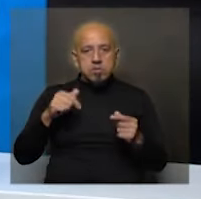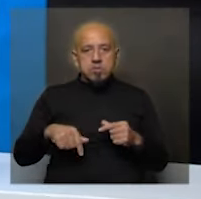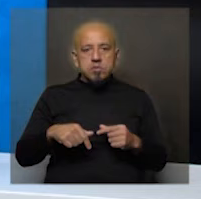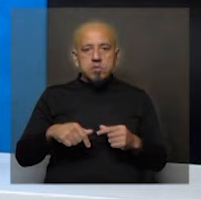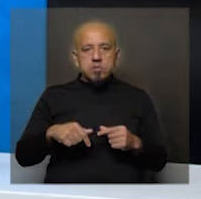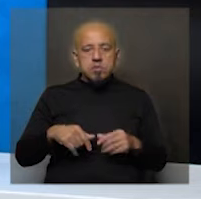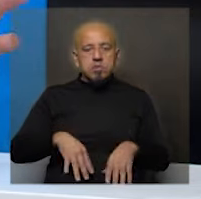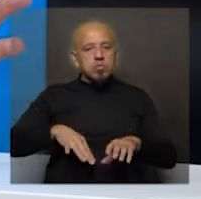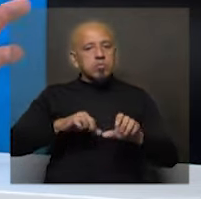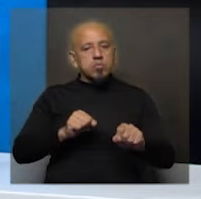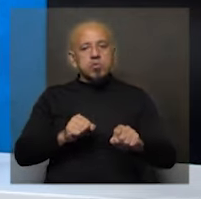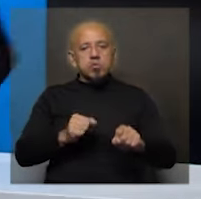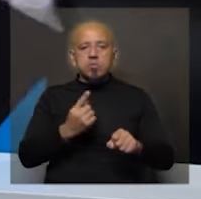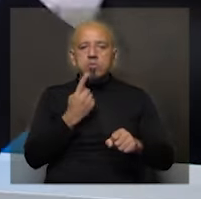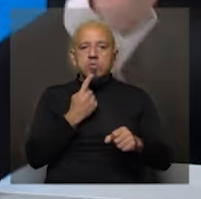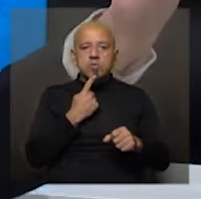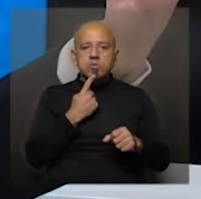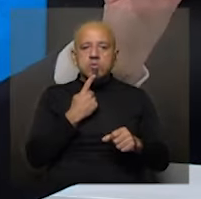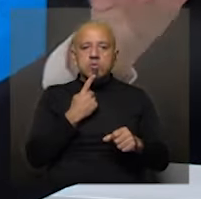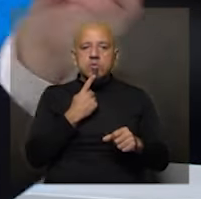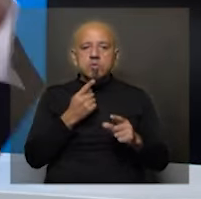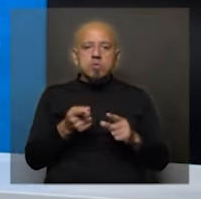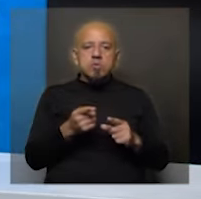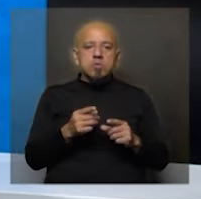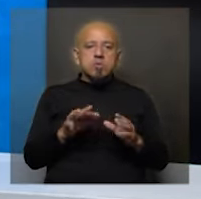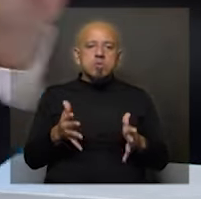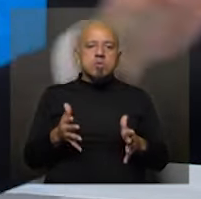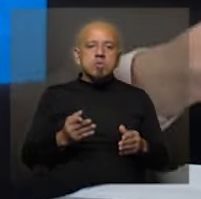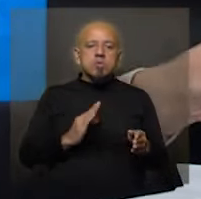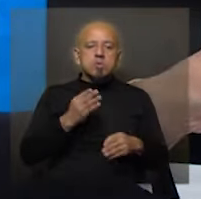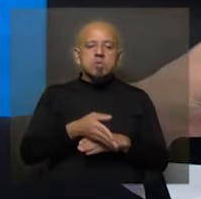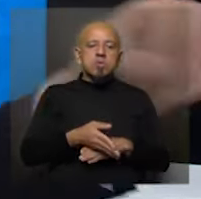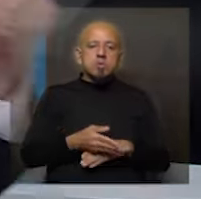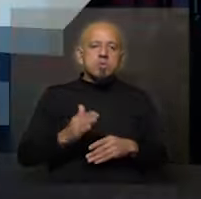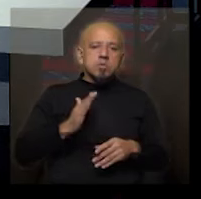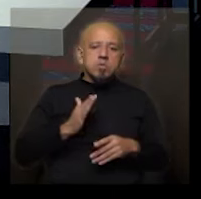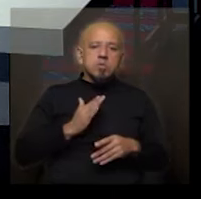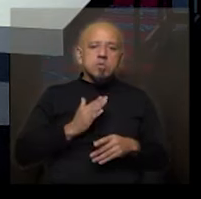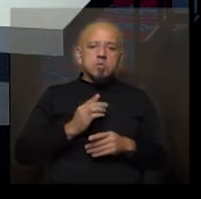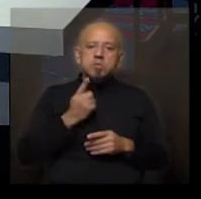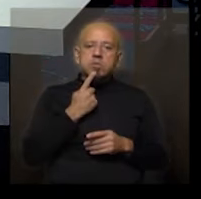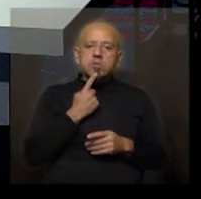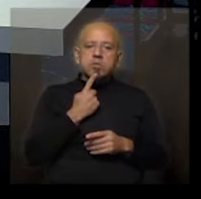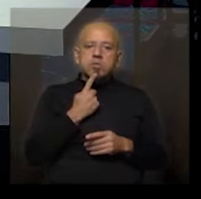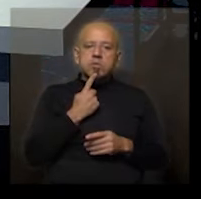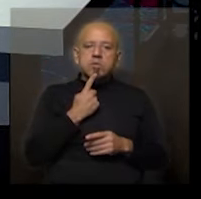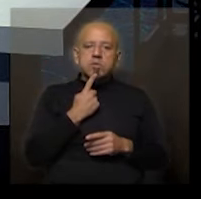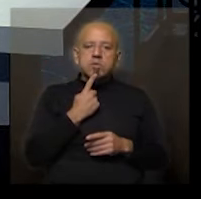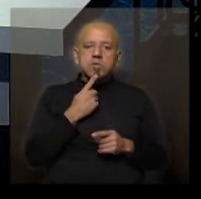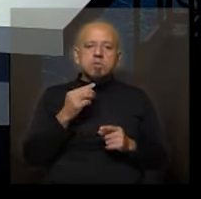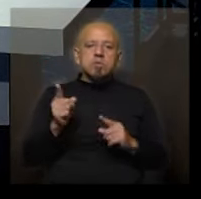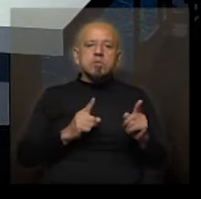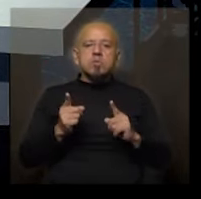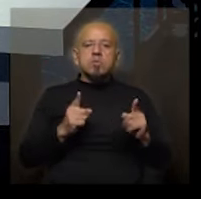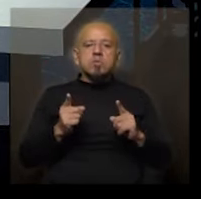compromiso político no que es fundamental también es Otro aspecto es el acceso de las mujeres a la política no este a ocupar determinados